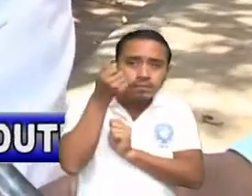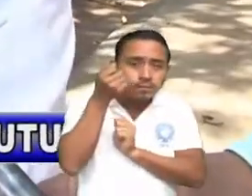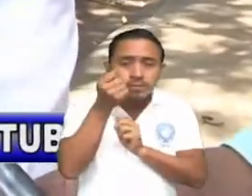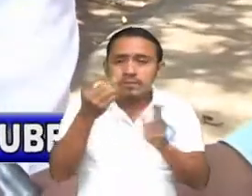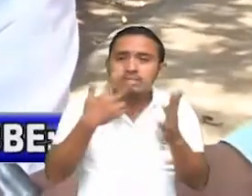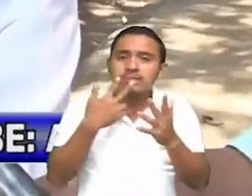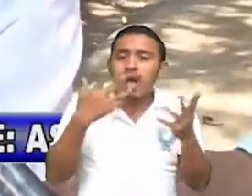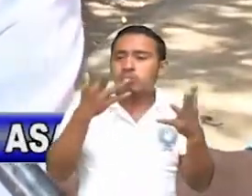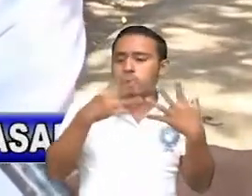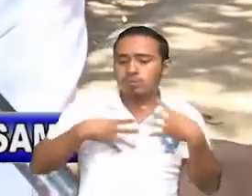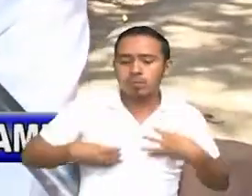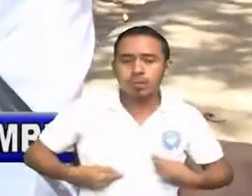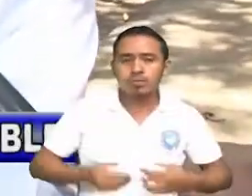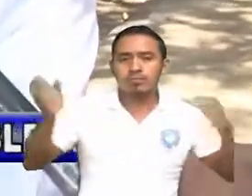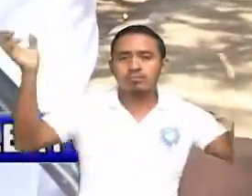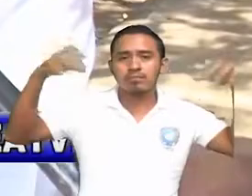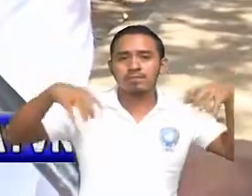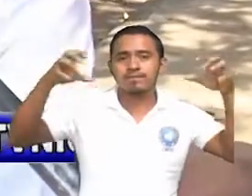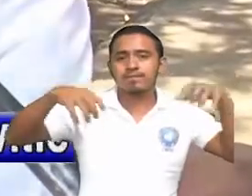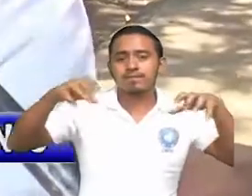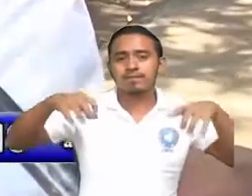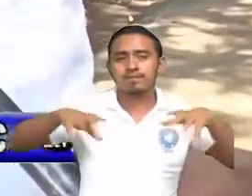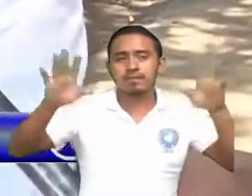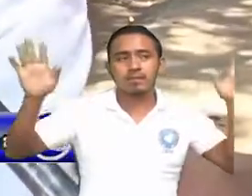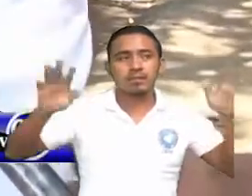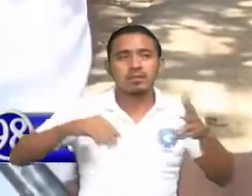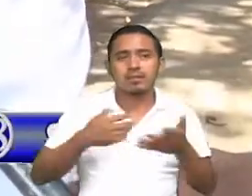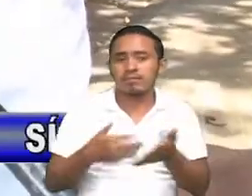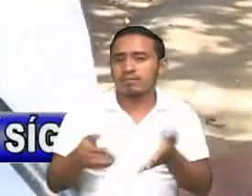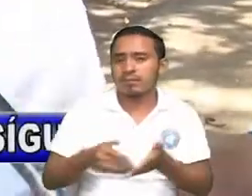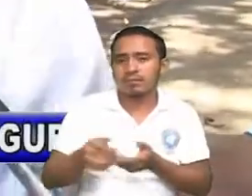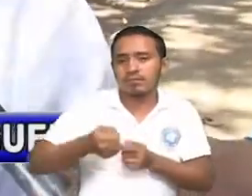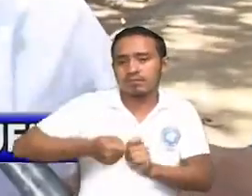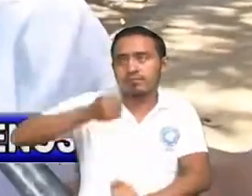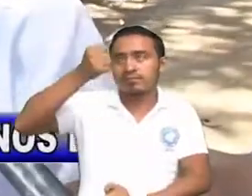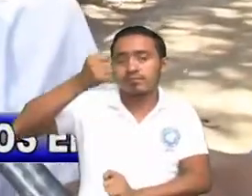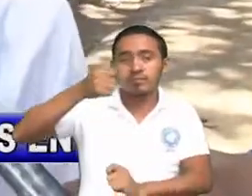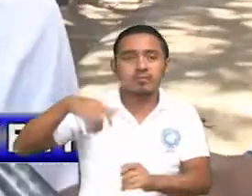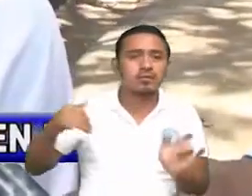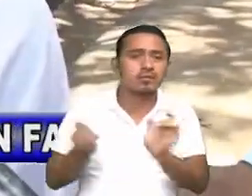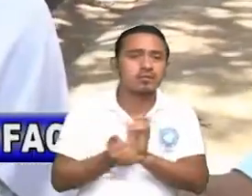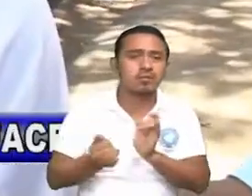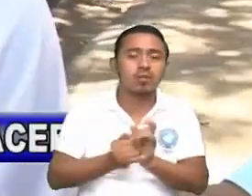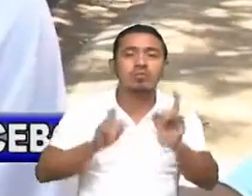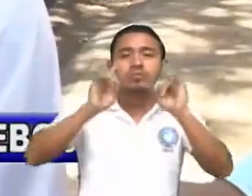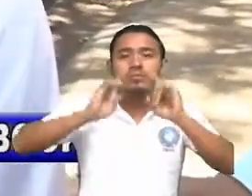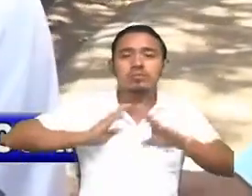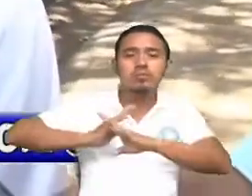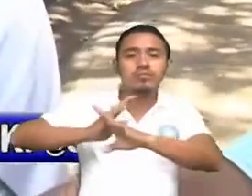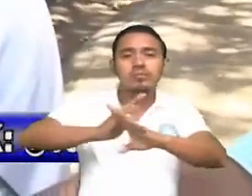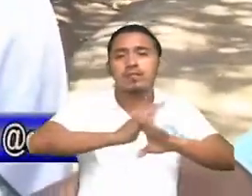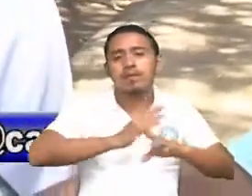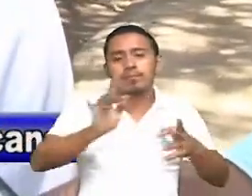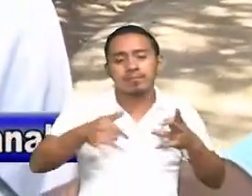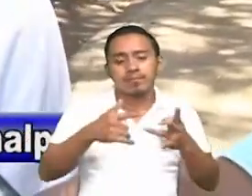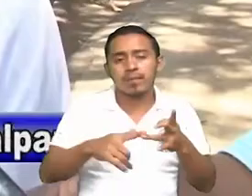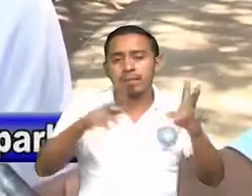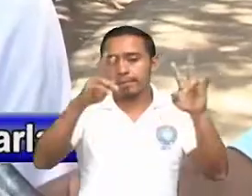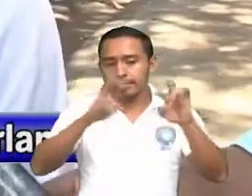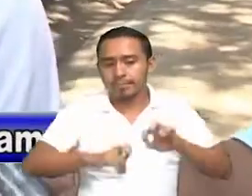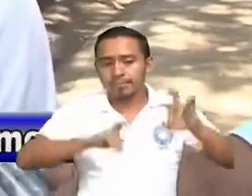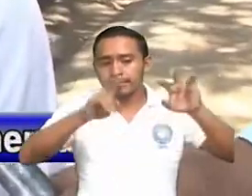momento de que vaya a caerles una lluvia, así mismo la sombrilla, ¿verdad? Así nosotros buscamos cómo prevenir. Y lo otro son las